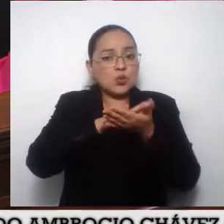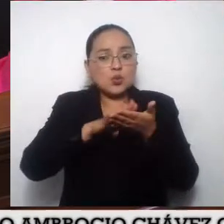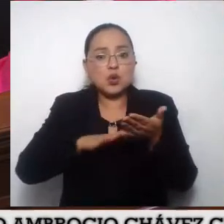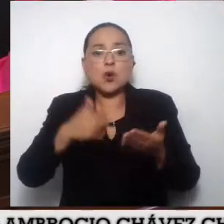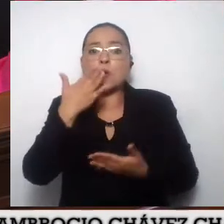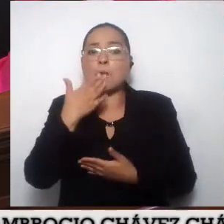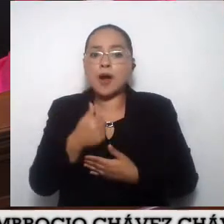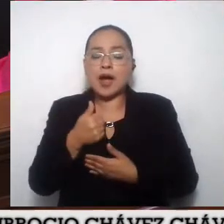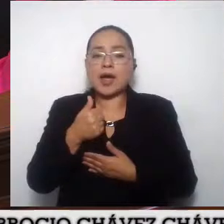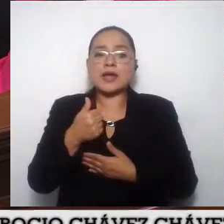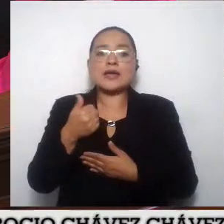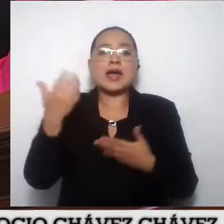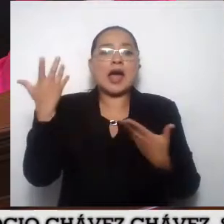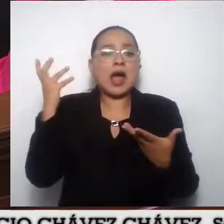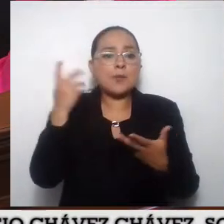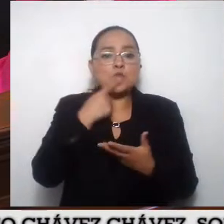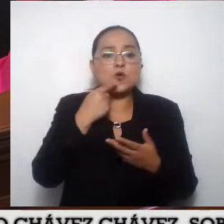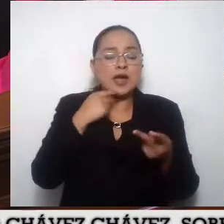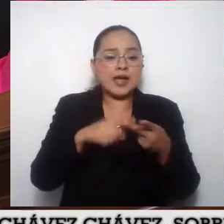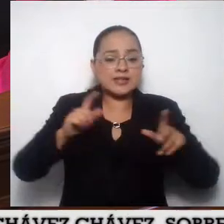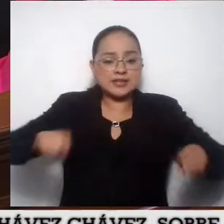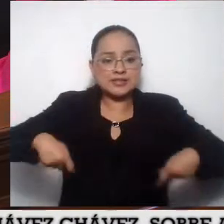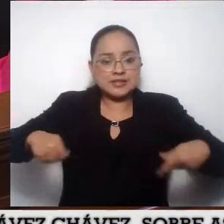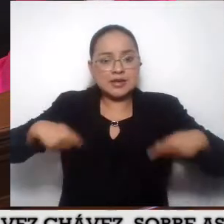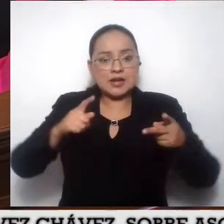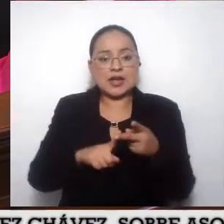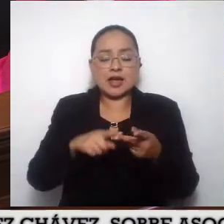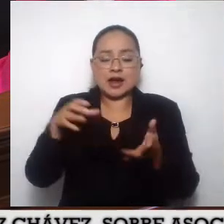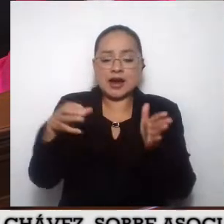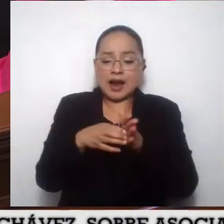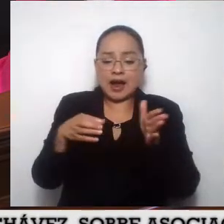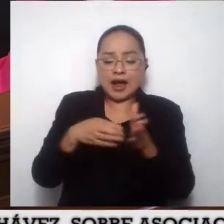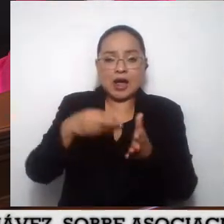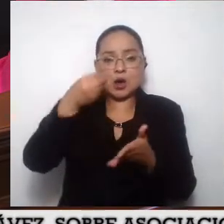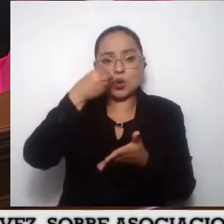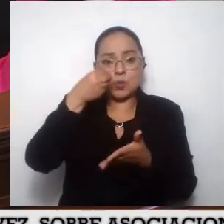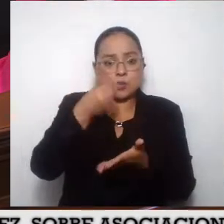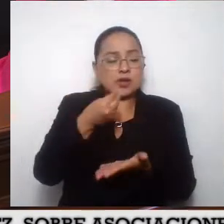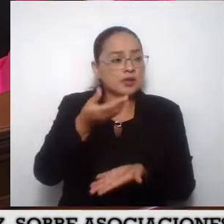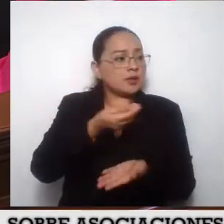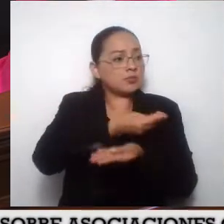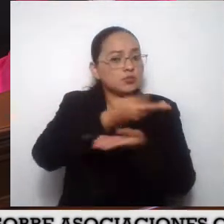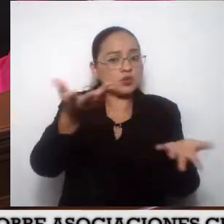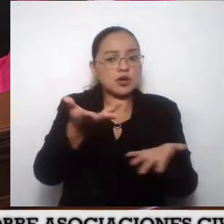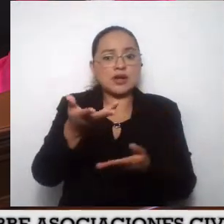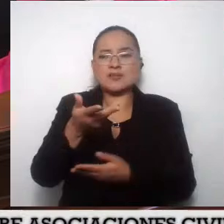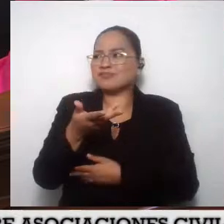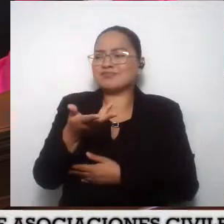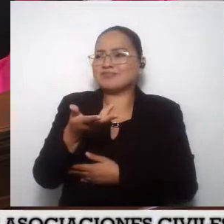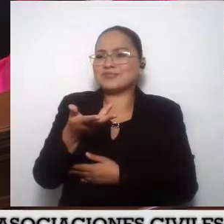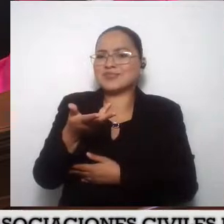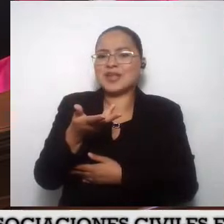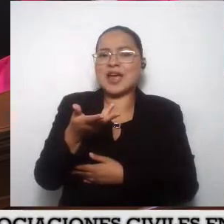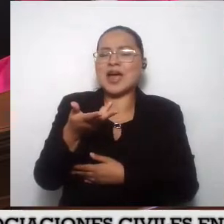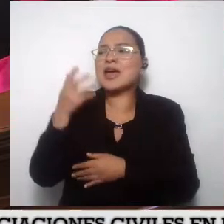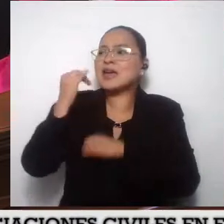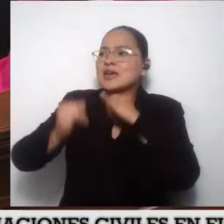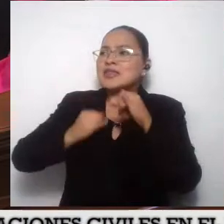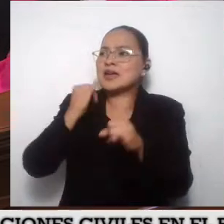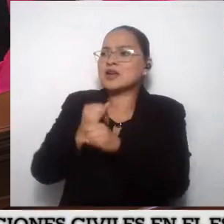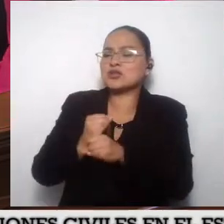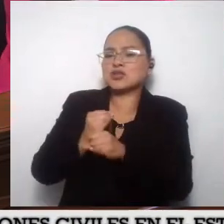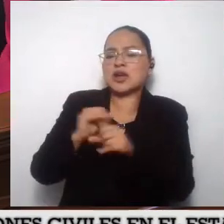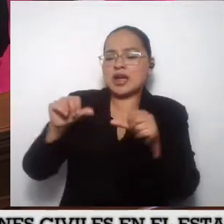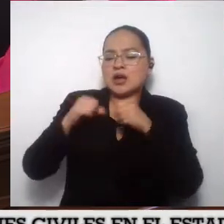ambulancias, sillas de rueda, despensas y otras aportaciones que fundaciones internacionales no pueden llevar a cabo en